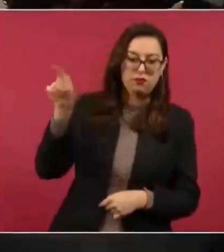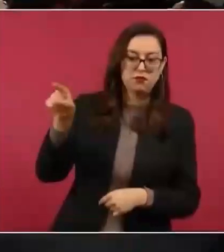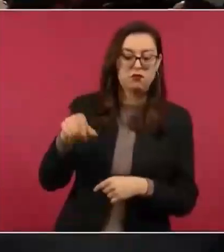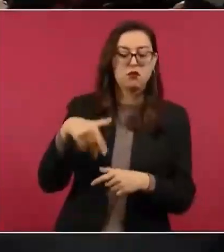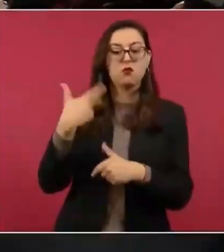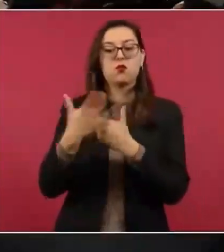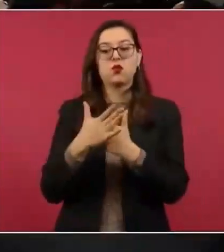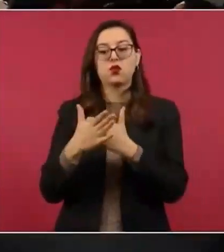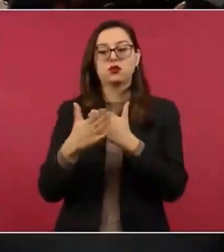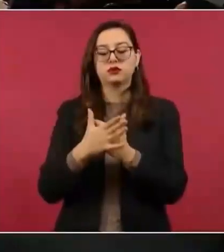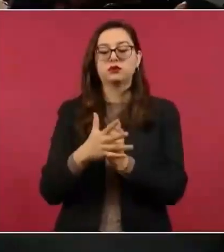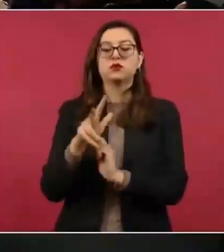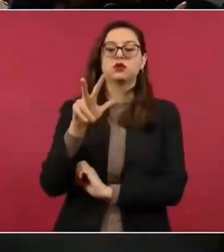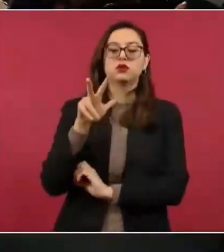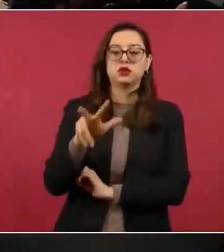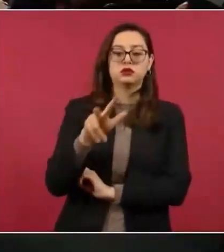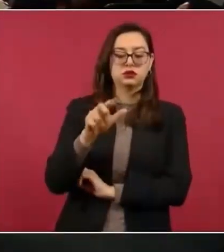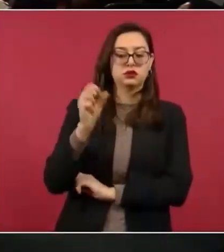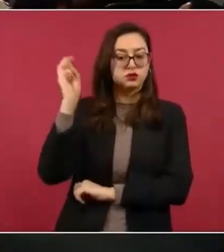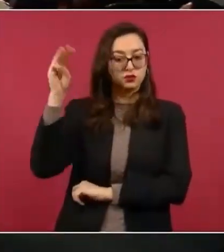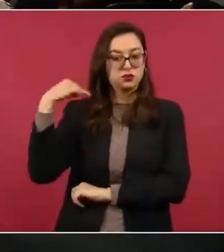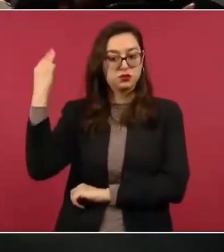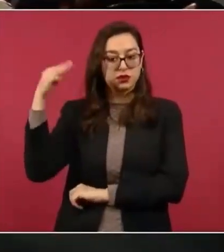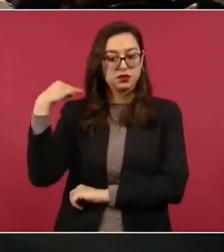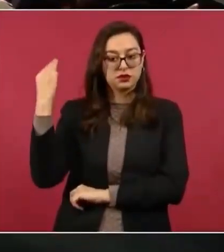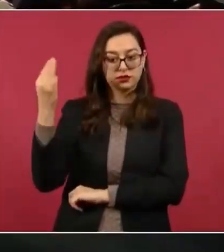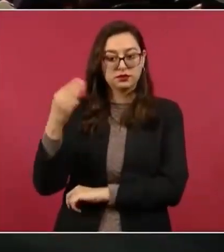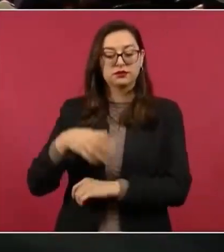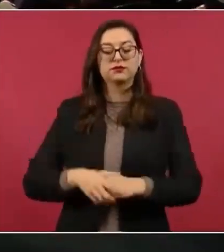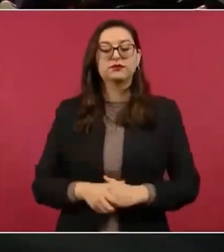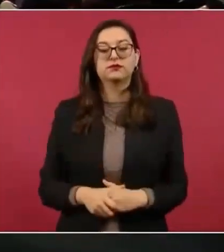18 de marzo.